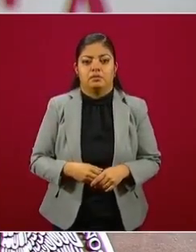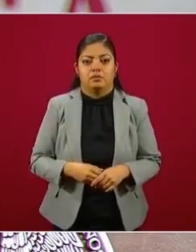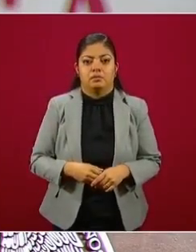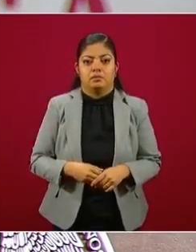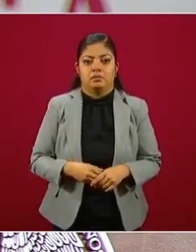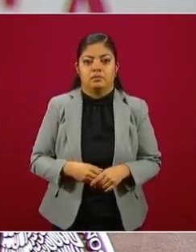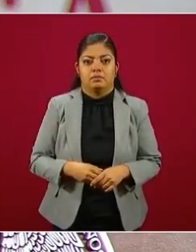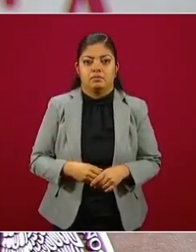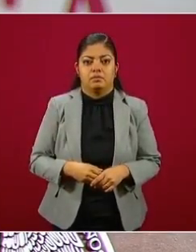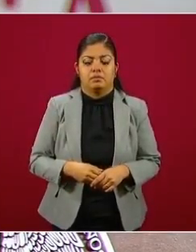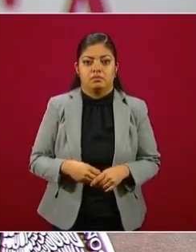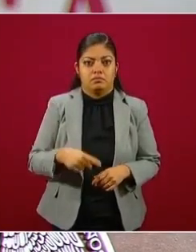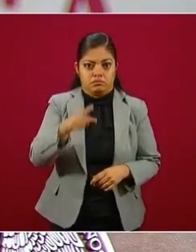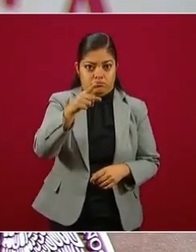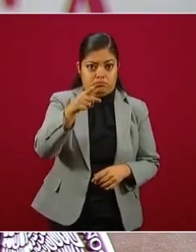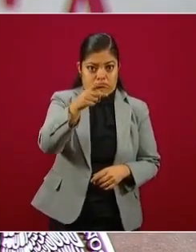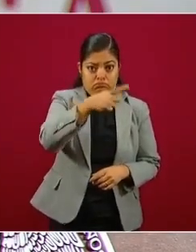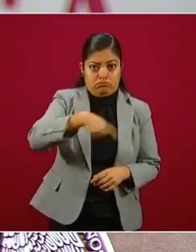Ustedes ven